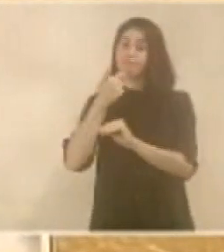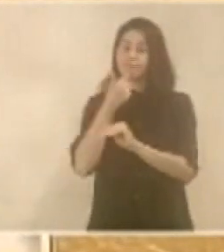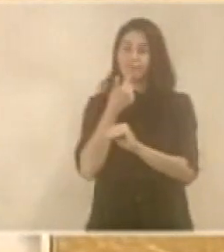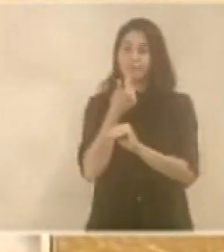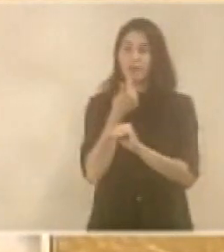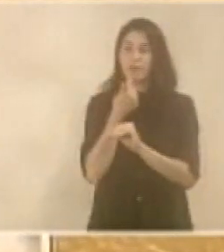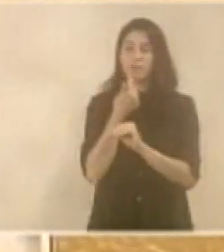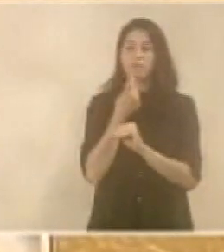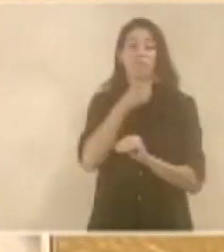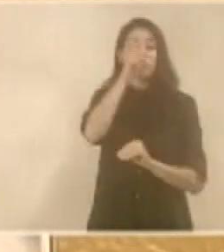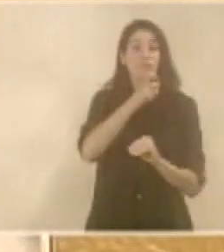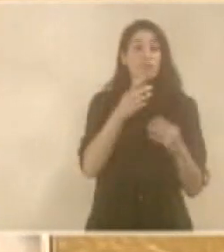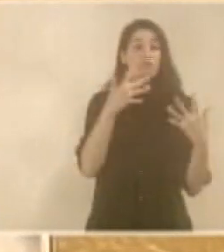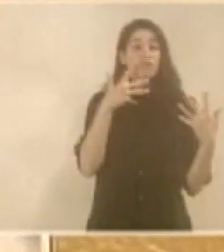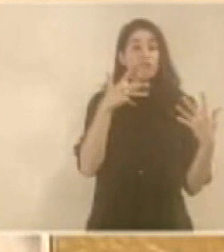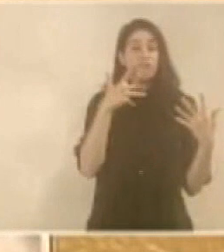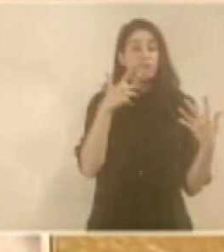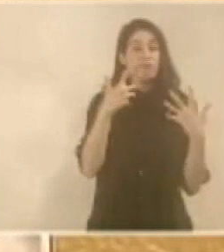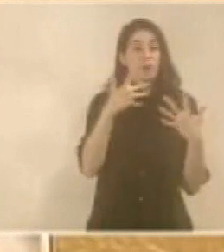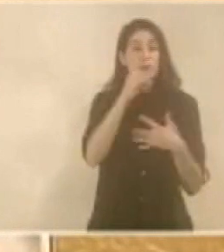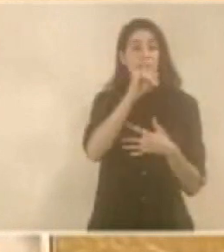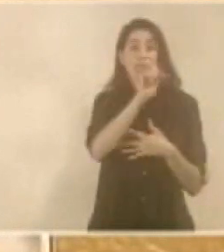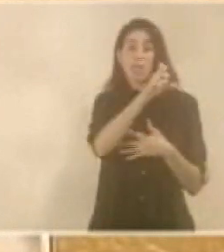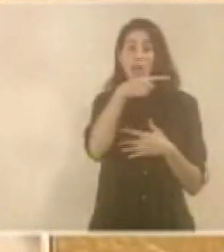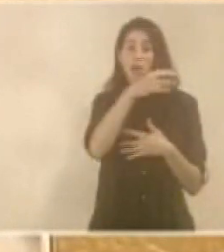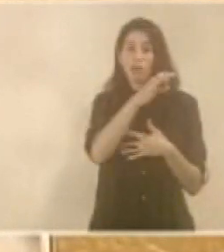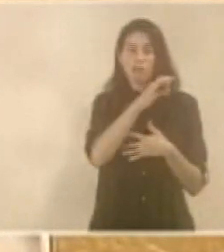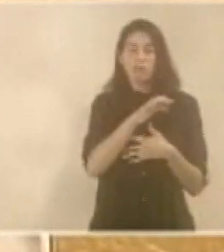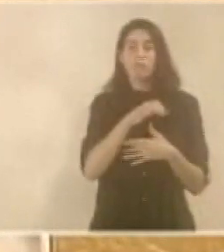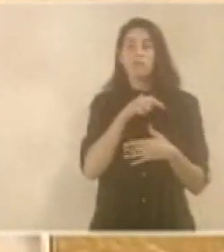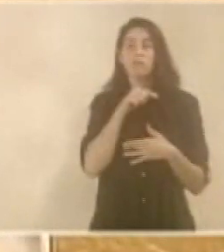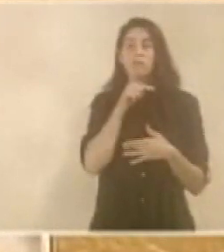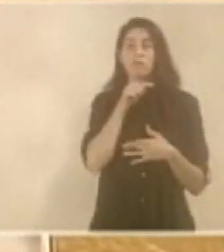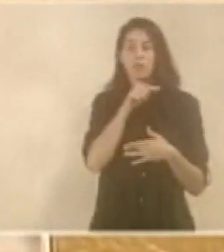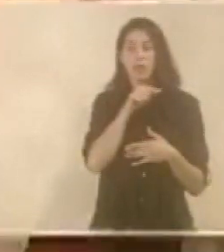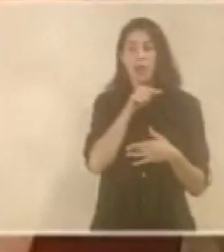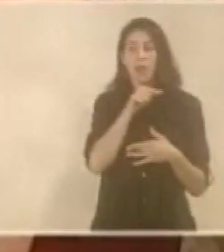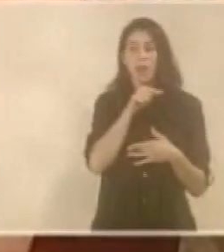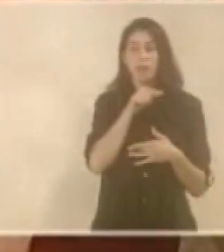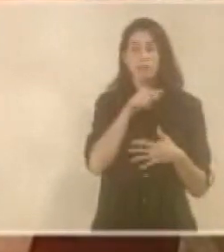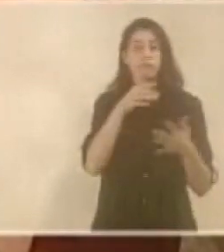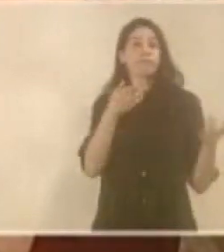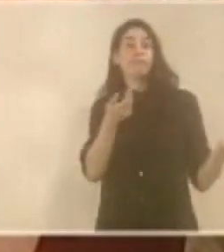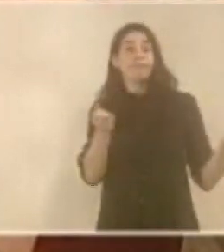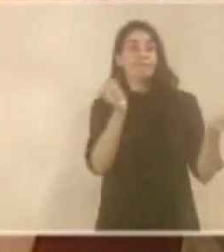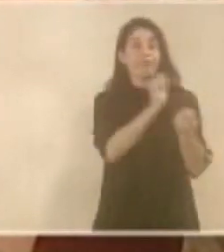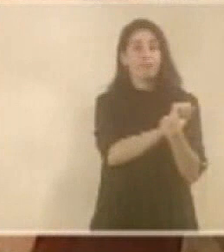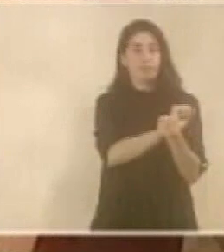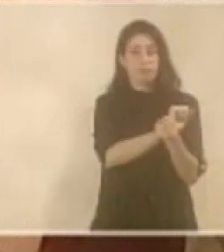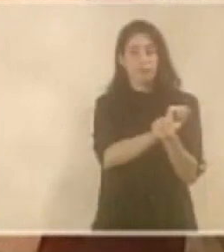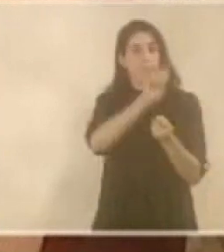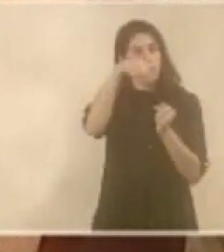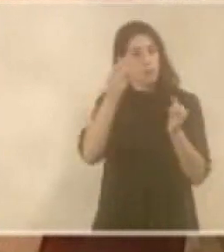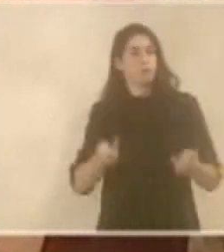héroe patrio por los liberales cuando, desde el punto de vista de la razón del Estado, era reo de alta traición. Desconozco